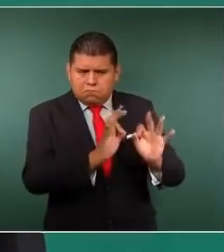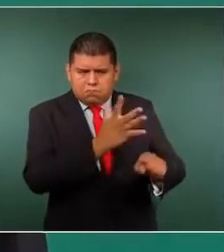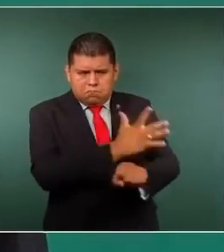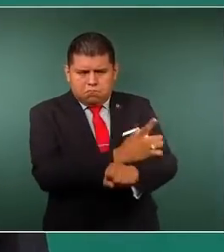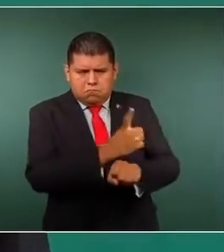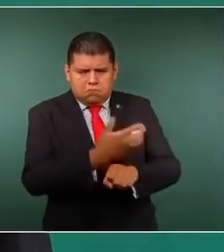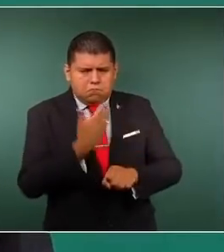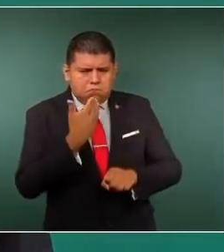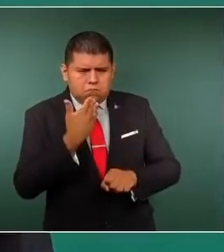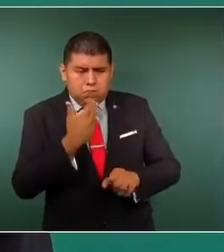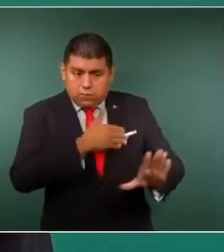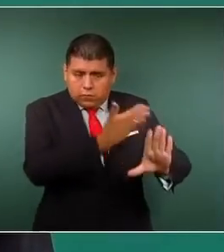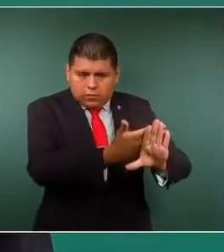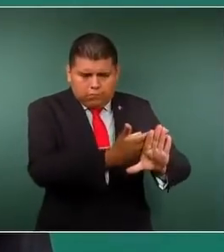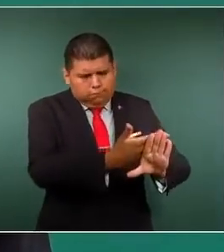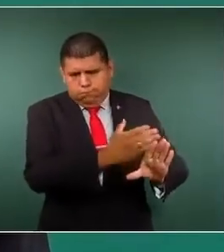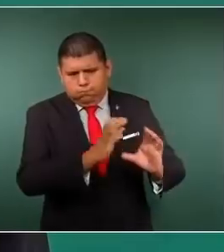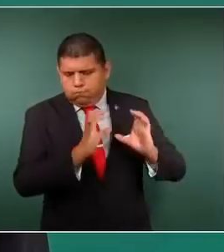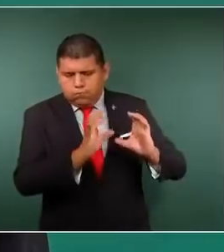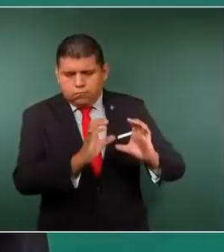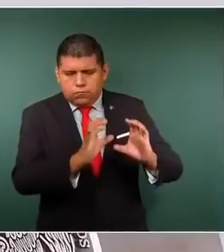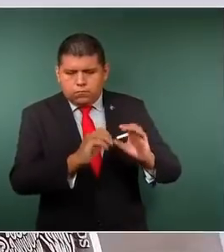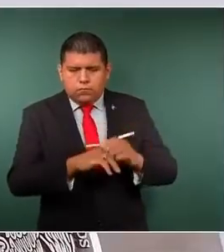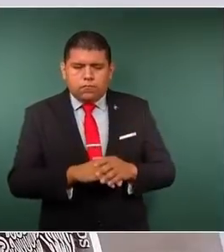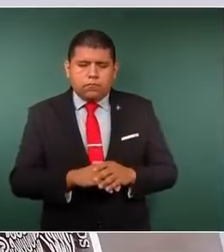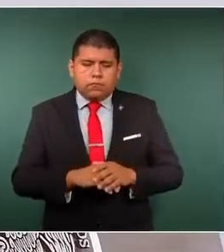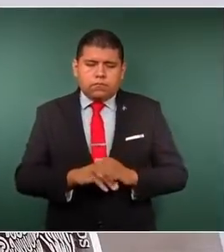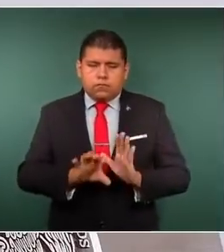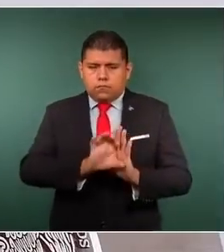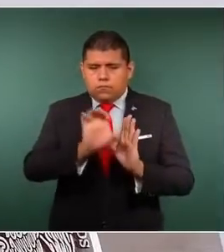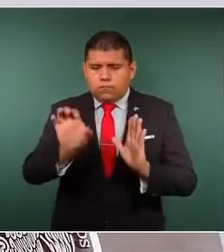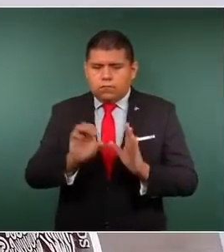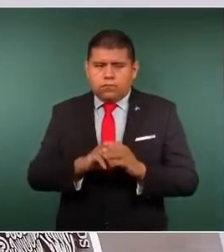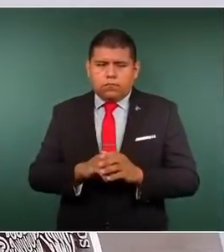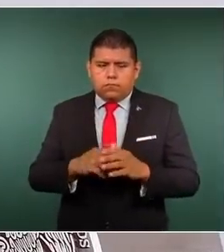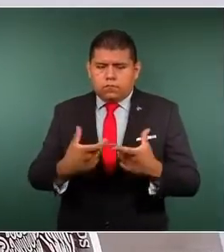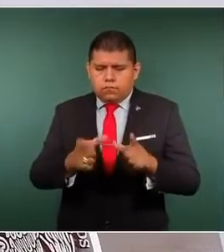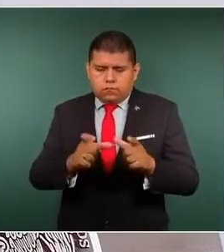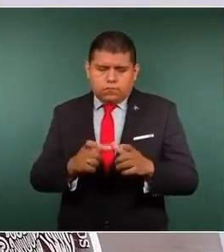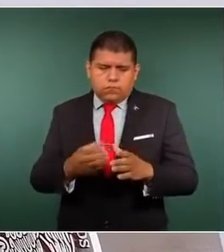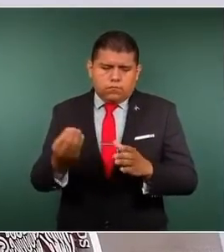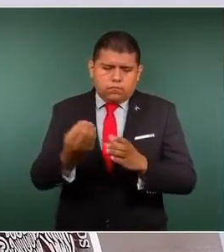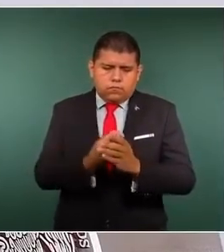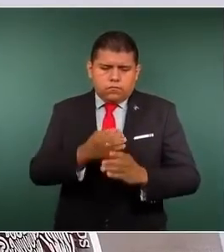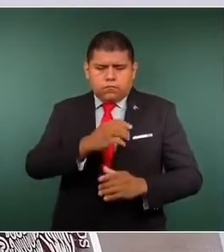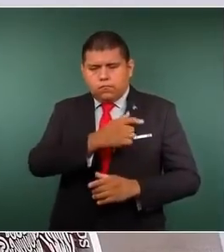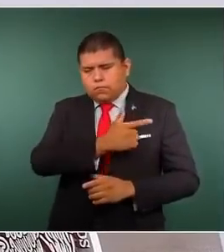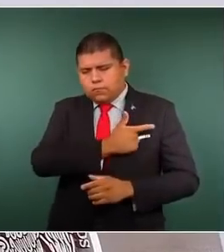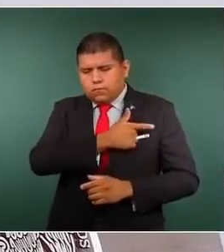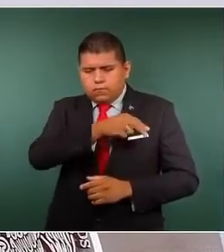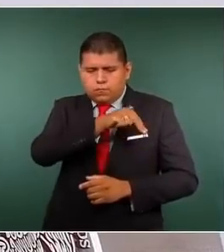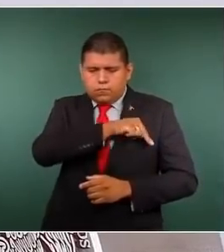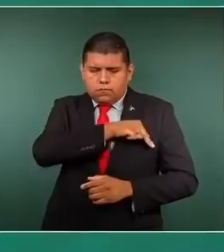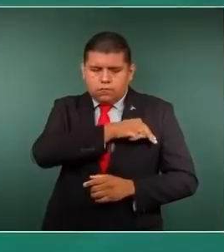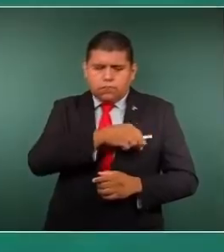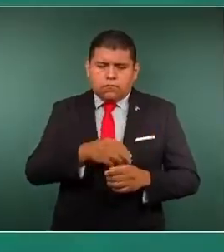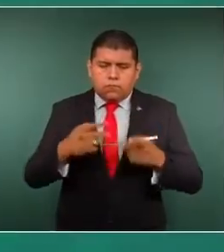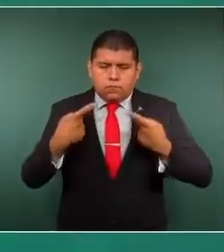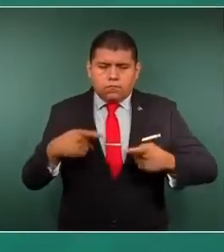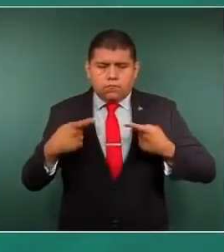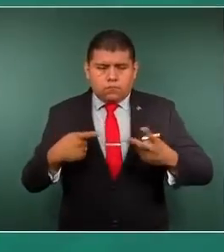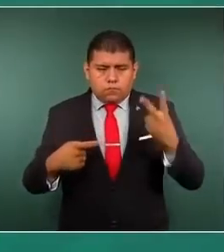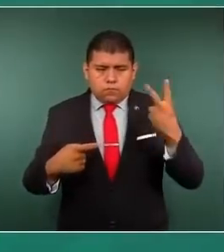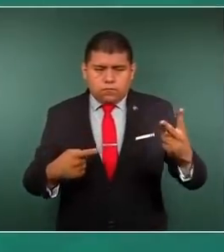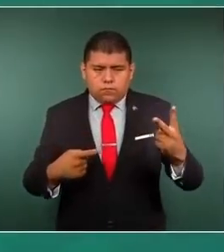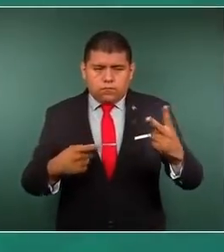institucional en el caso de la guardia nacional han sido relevadas dos personas